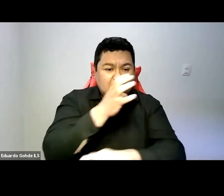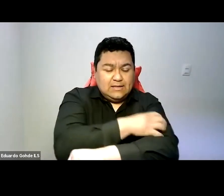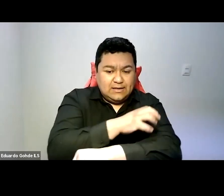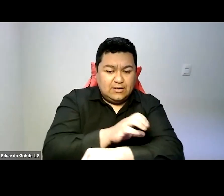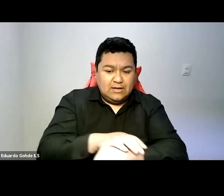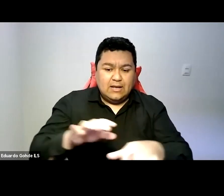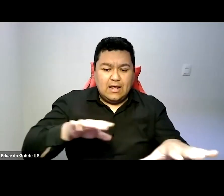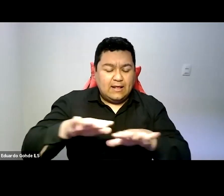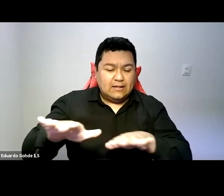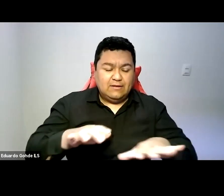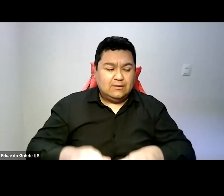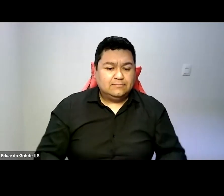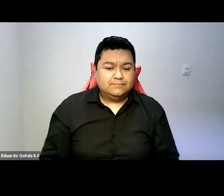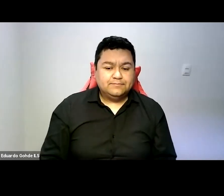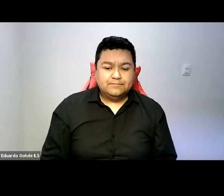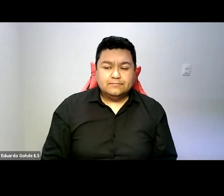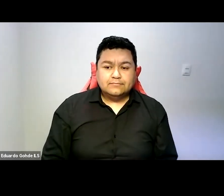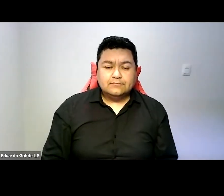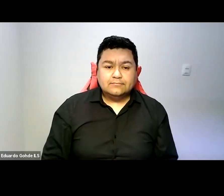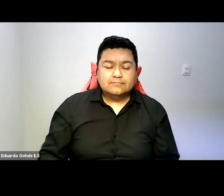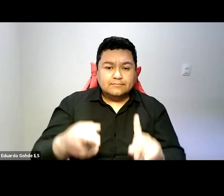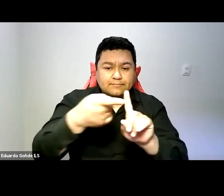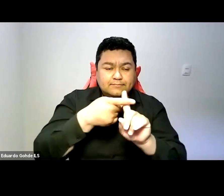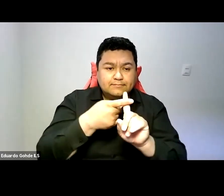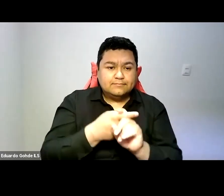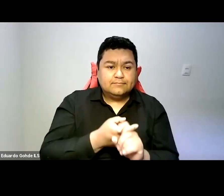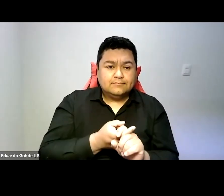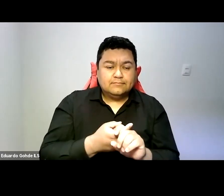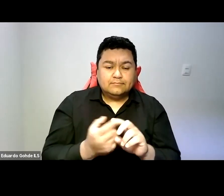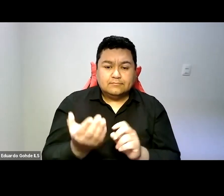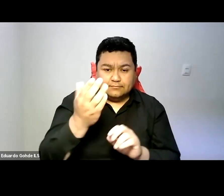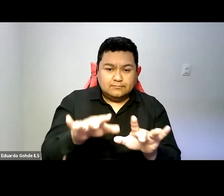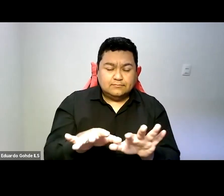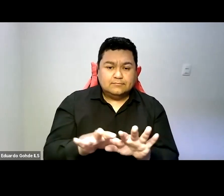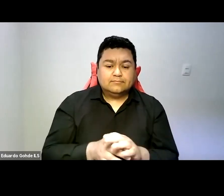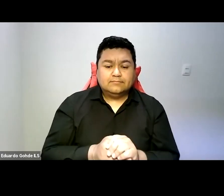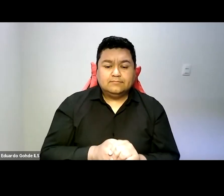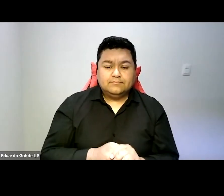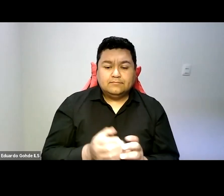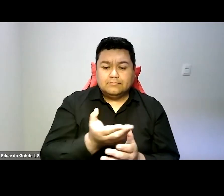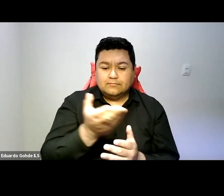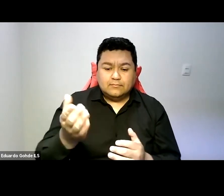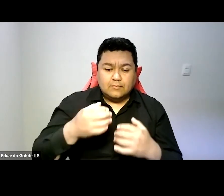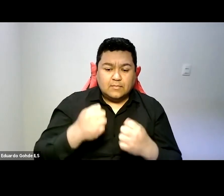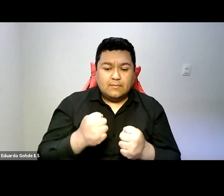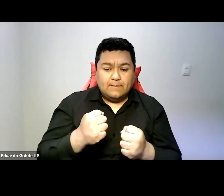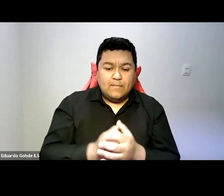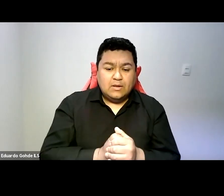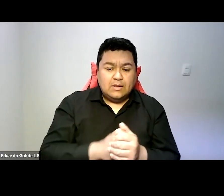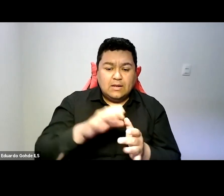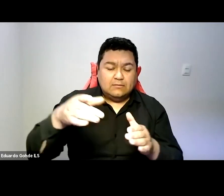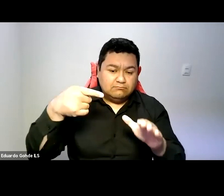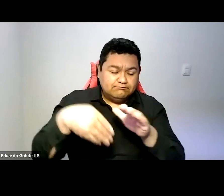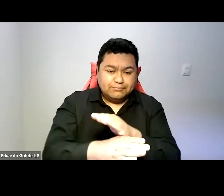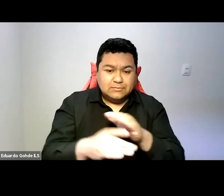de este evento. Para participar también vamos a poner en el chat el enlace de forma que ustedes puedan acceder a las distintas